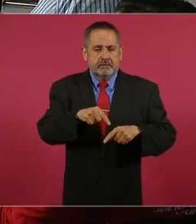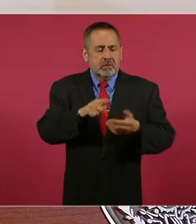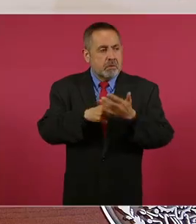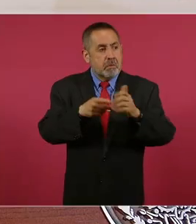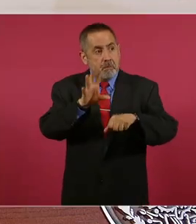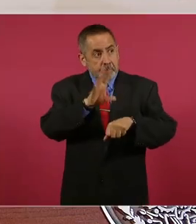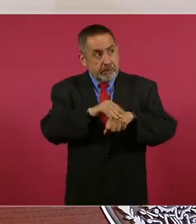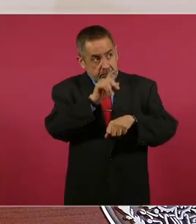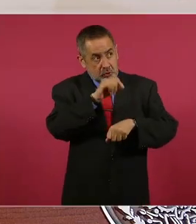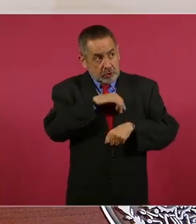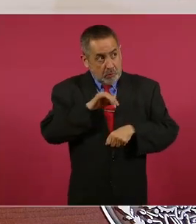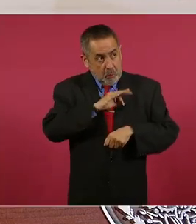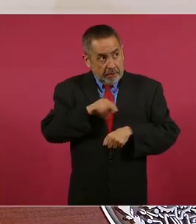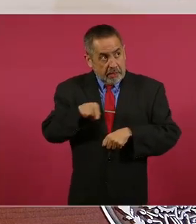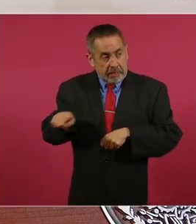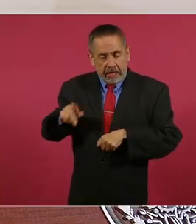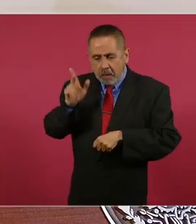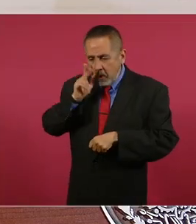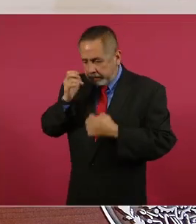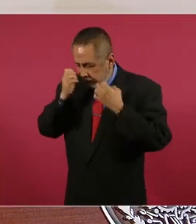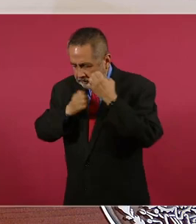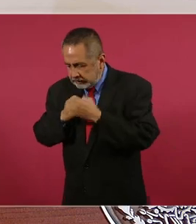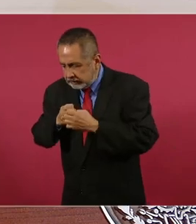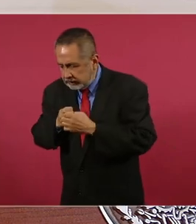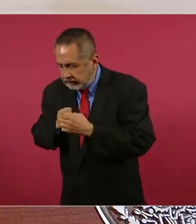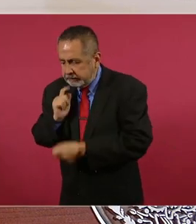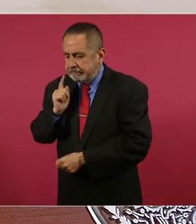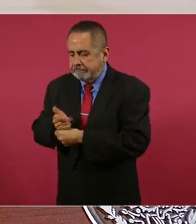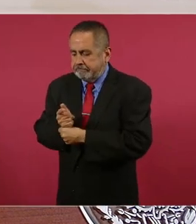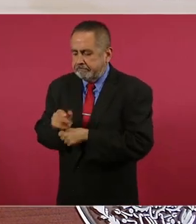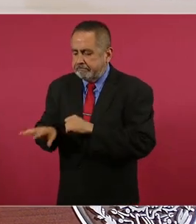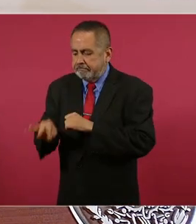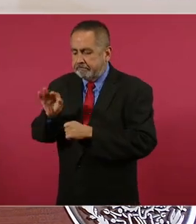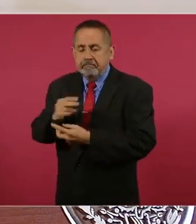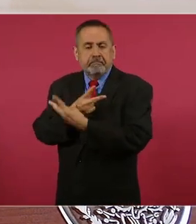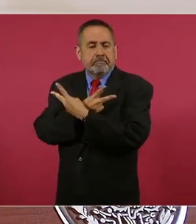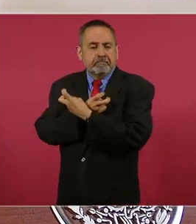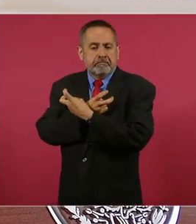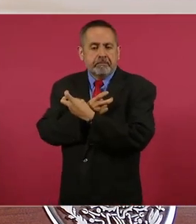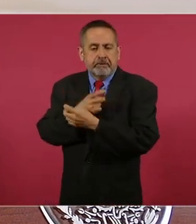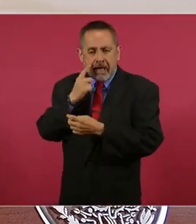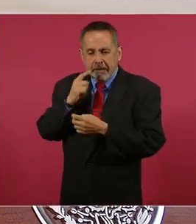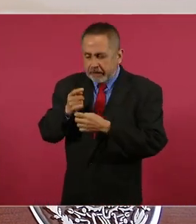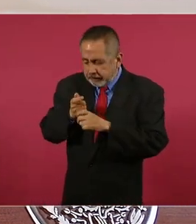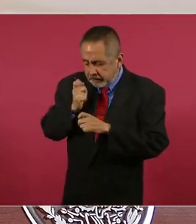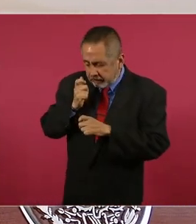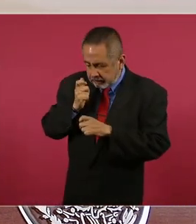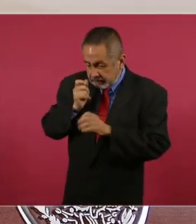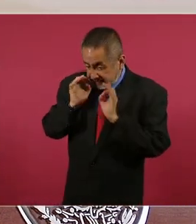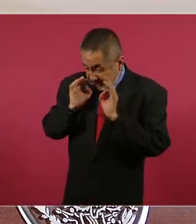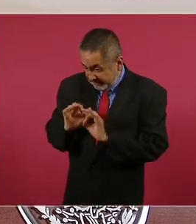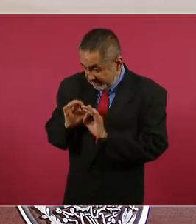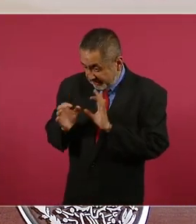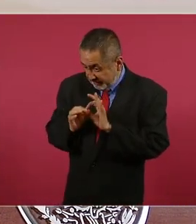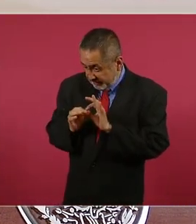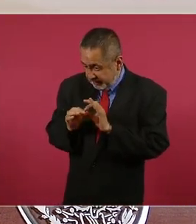permitieron hacerse las pruebas para ver lo de los genes, y queremos